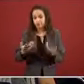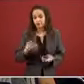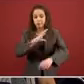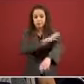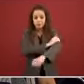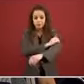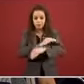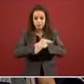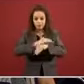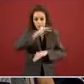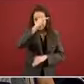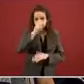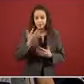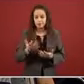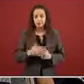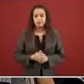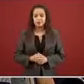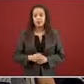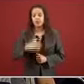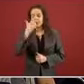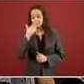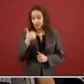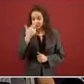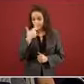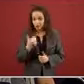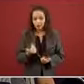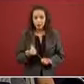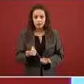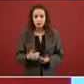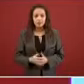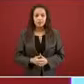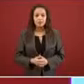hipertensión de manera específica, diabetes,